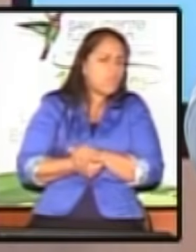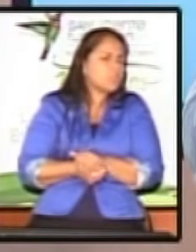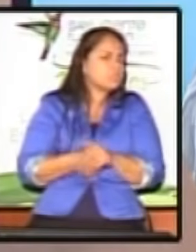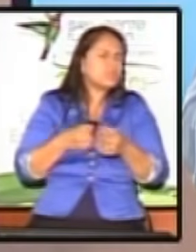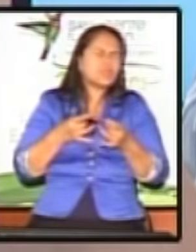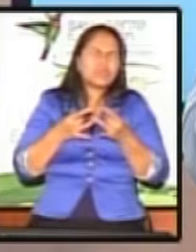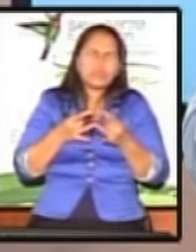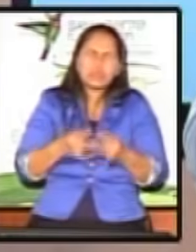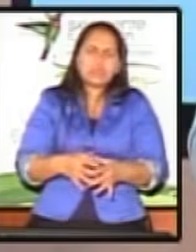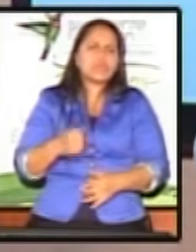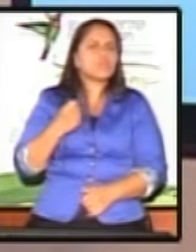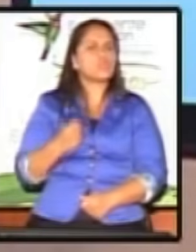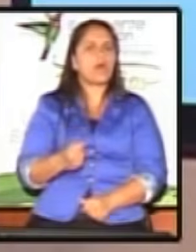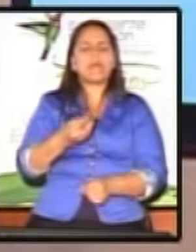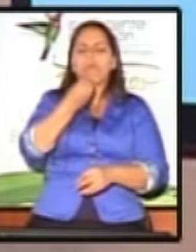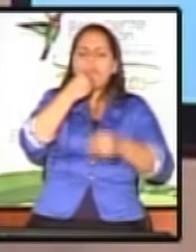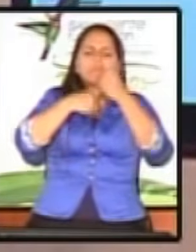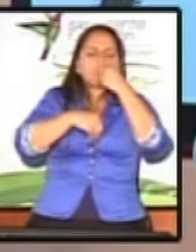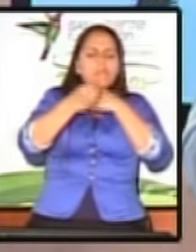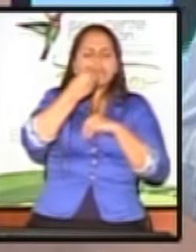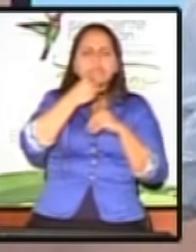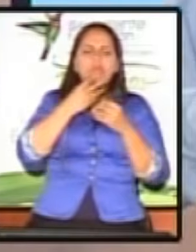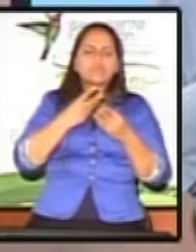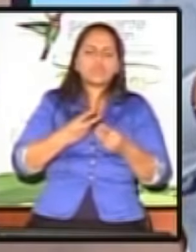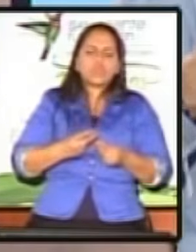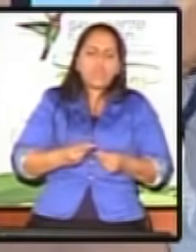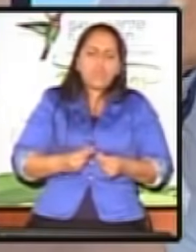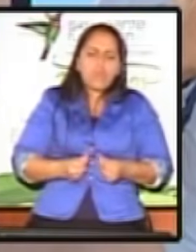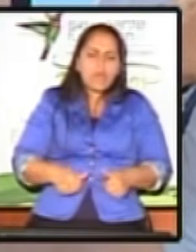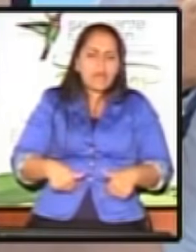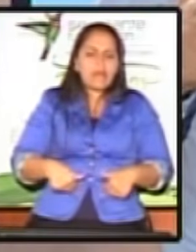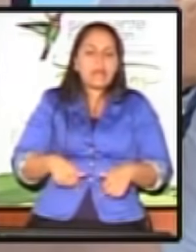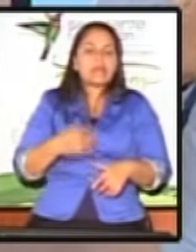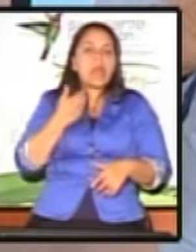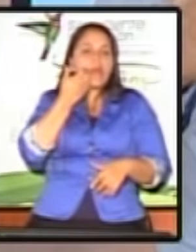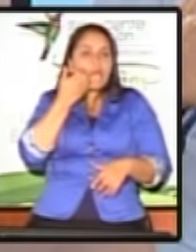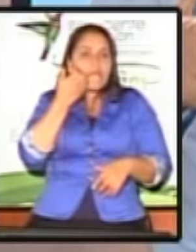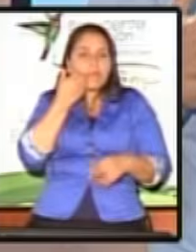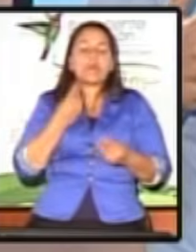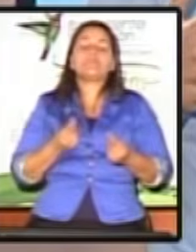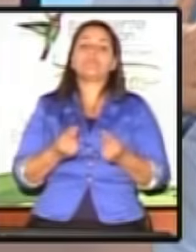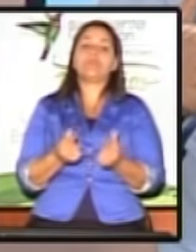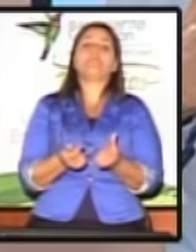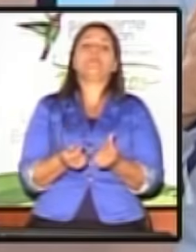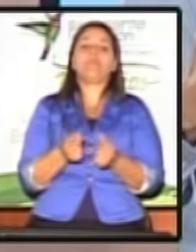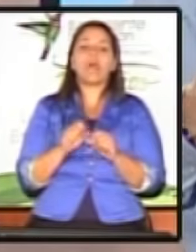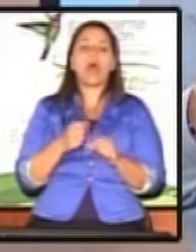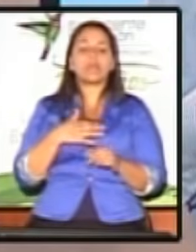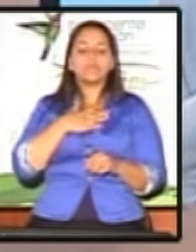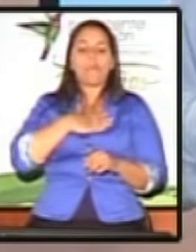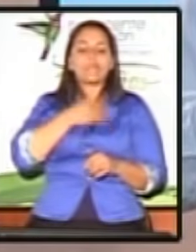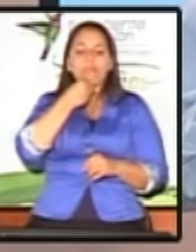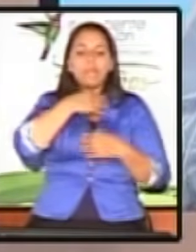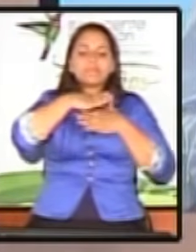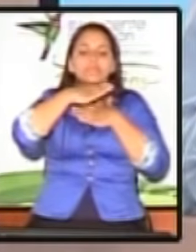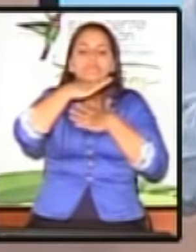de asimilar y digerir los alimentos es mínimo y la posibilidad de una broncoaspiración es muy alta. En ese